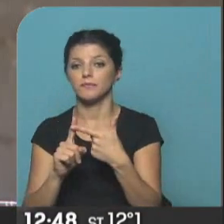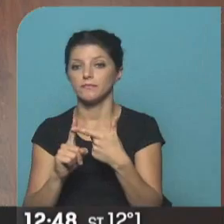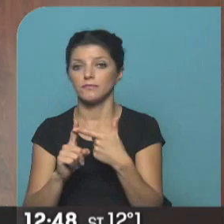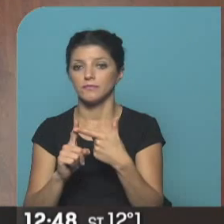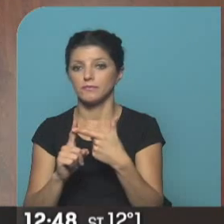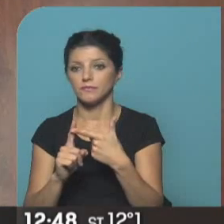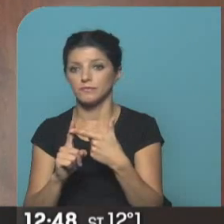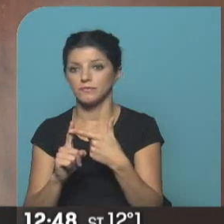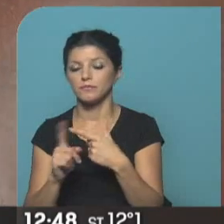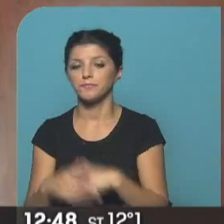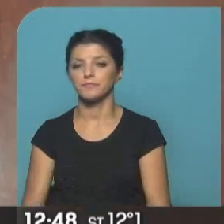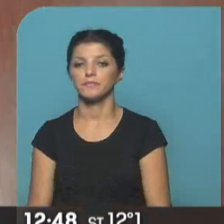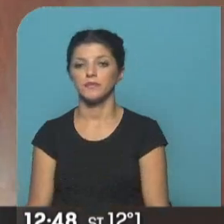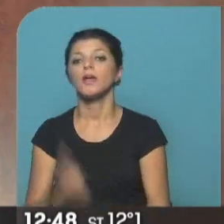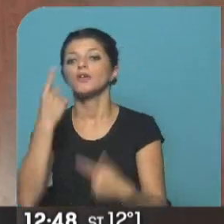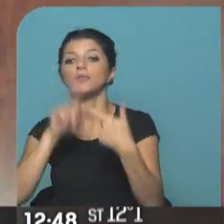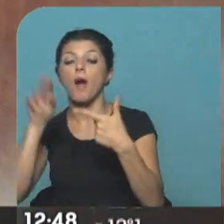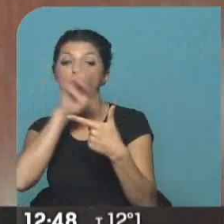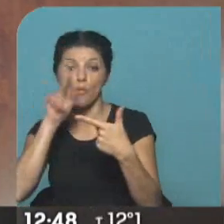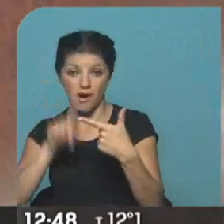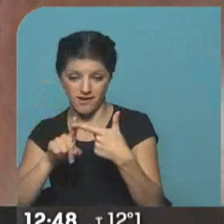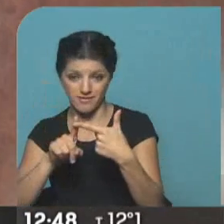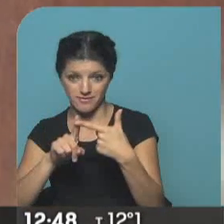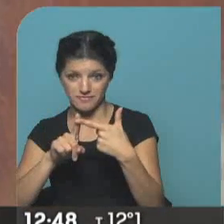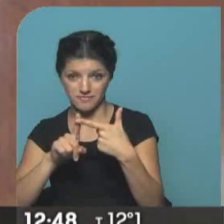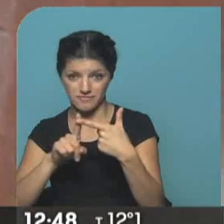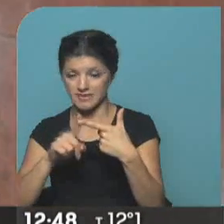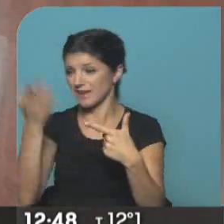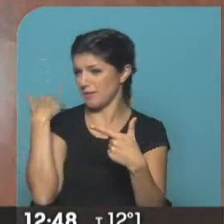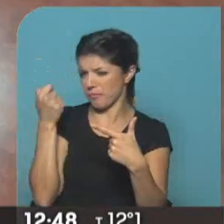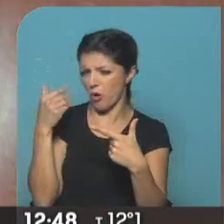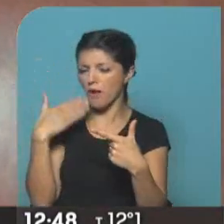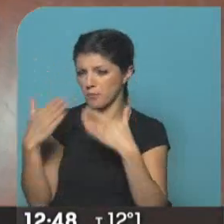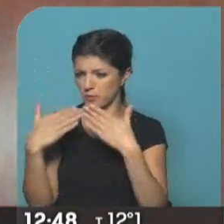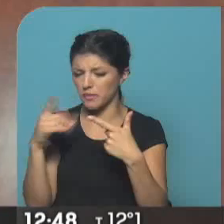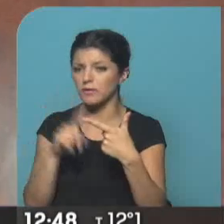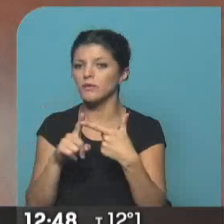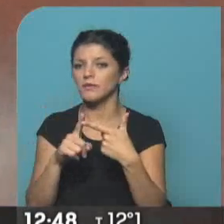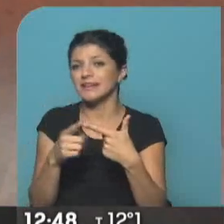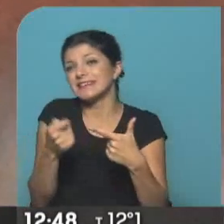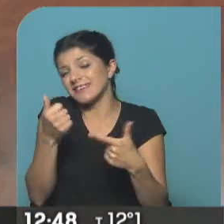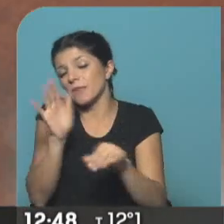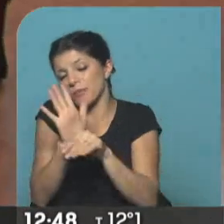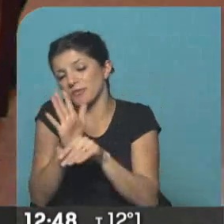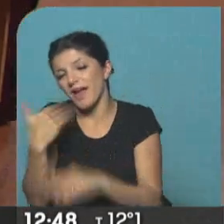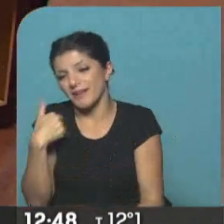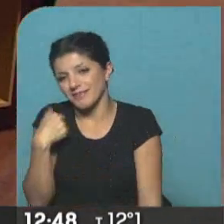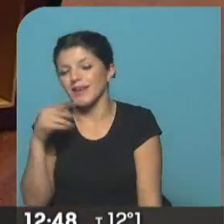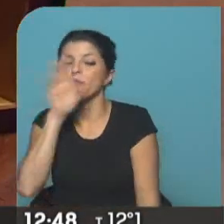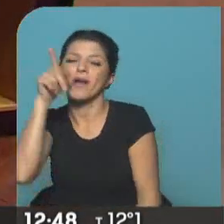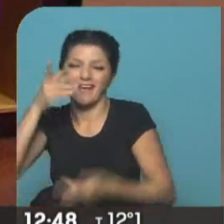35 nacionalidades, y también una mujer que, hablábamos hace un rato fuera de cámara, casi argentina, una